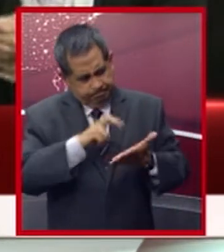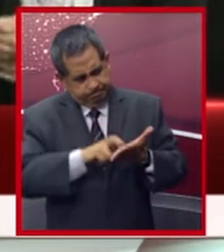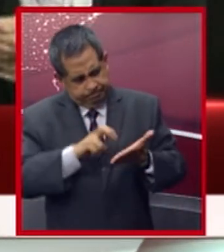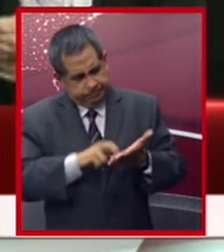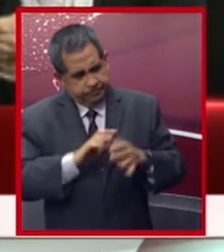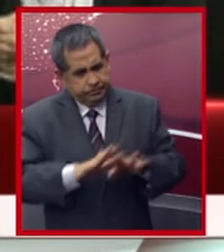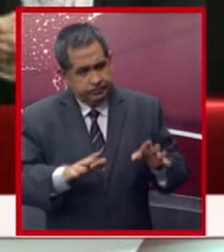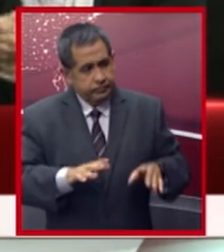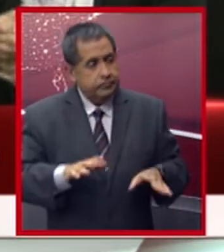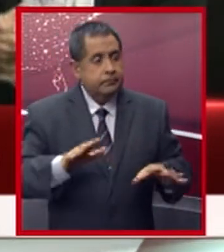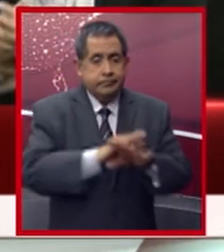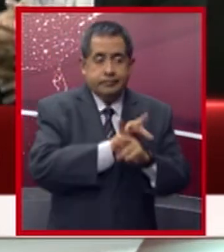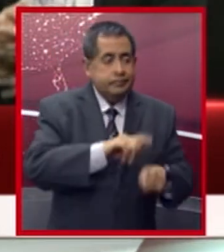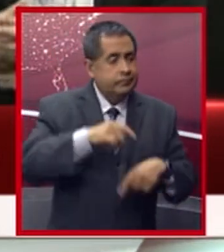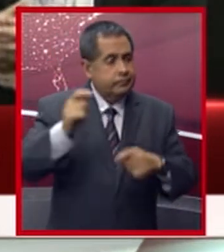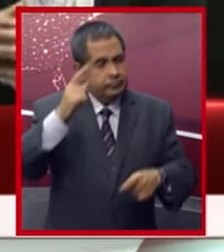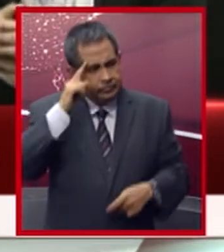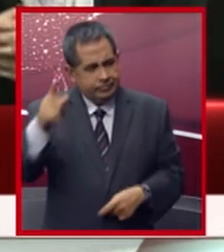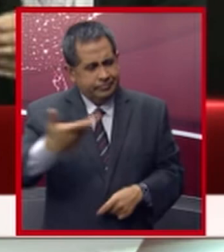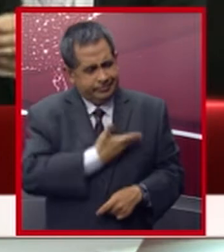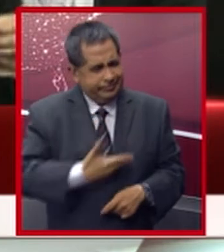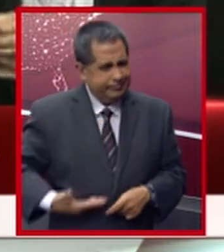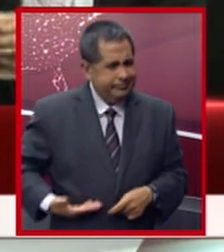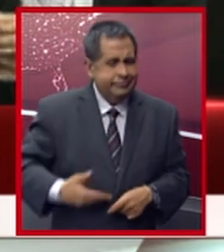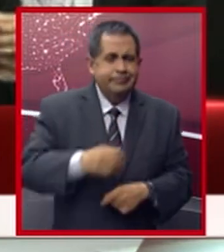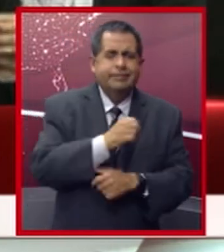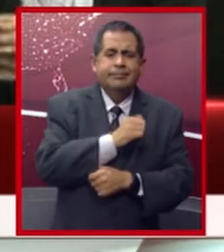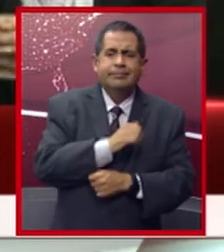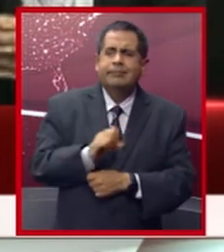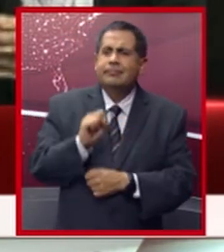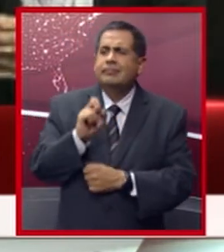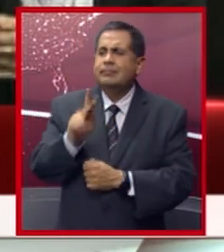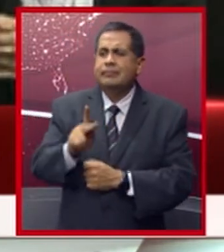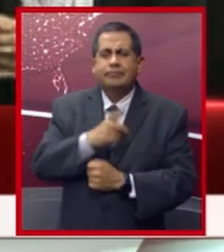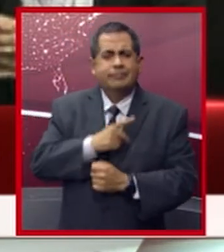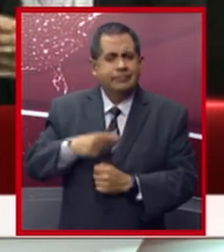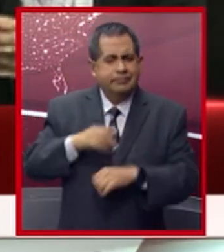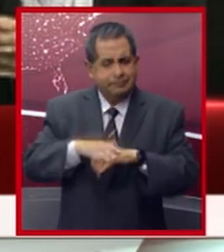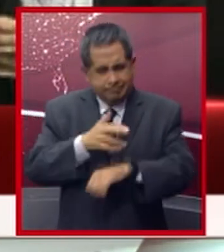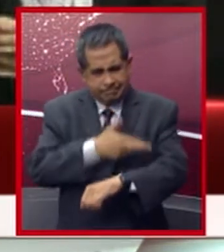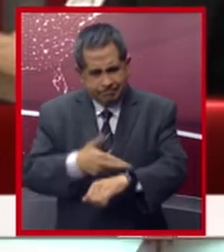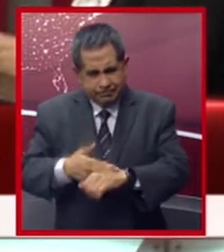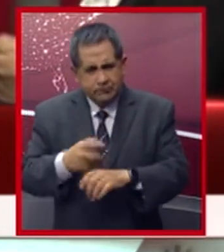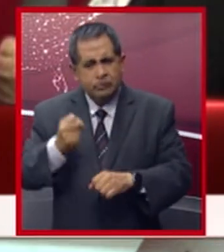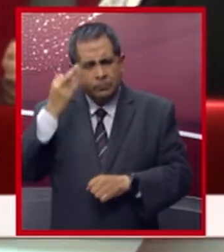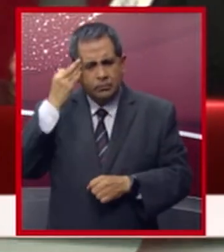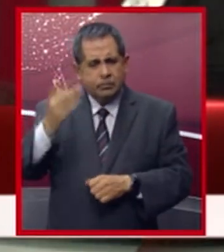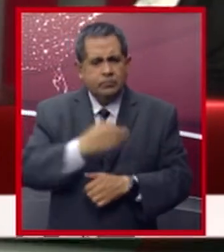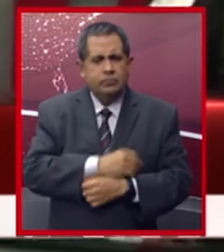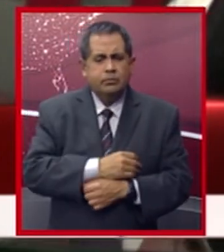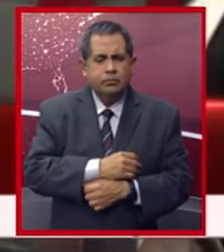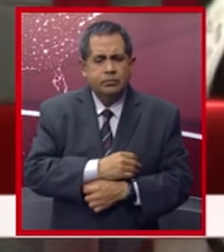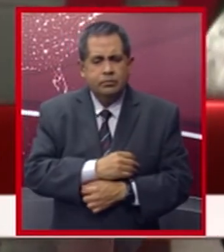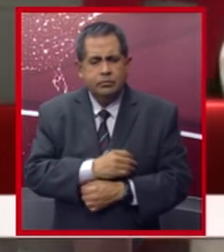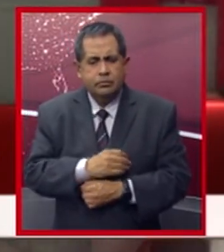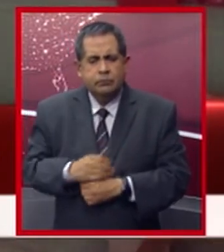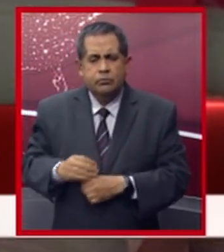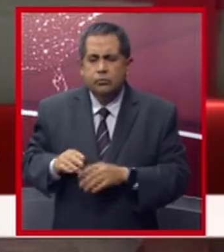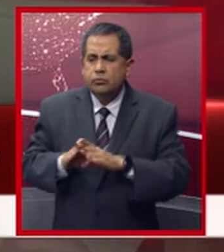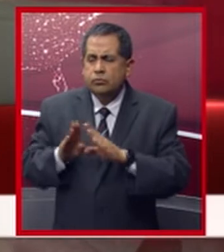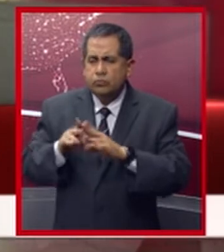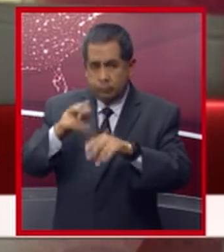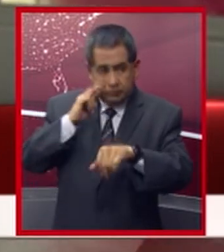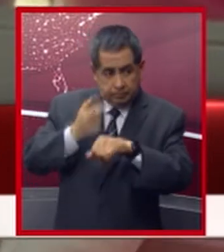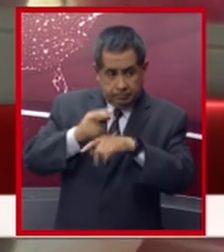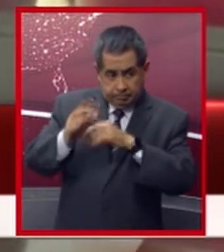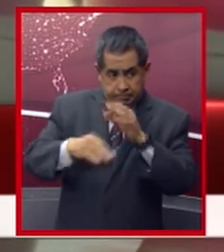había trabajo para el Poder Ejecutivo. Ahí la Secretaría de Educación tenía que generar lineamientos, le pusieron tiempo. ¿Cómo va esto? ¿Ya el Ejecutivo hizo su